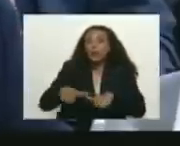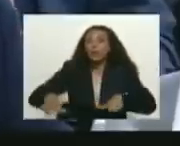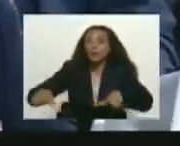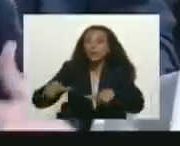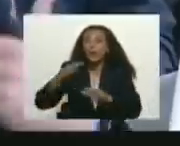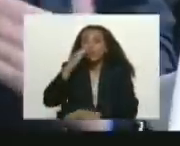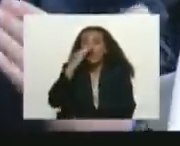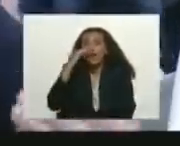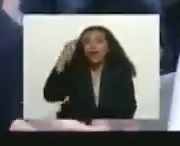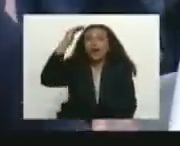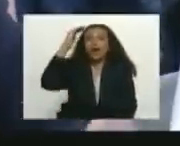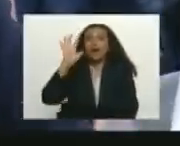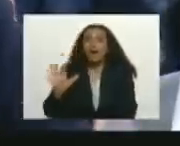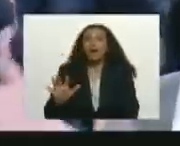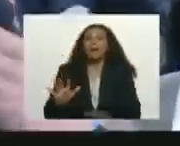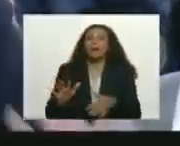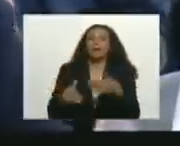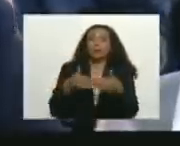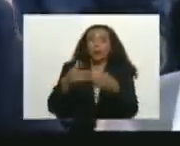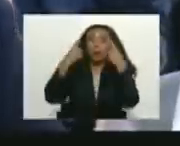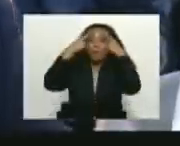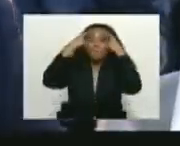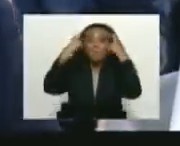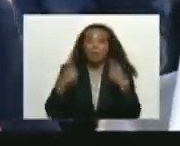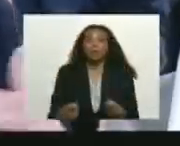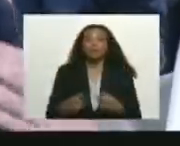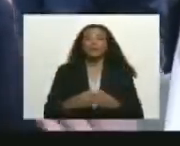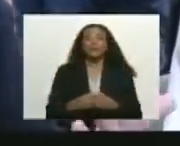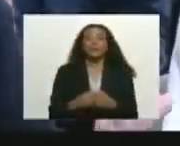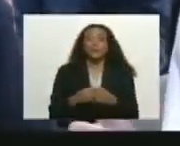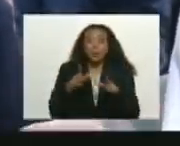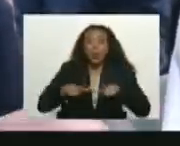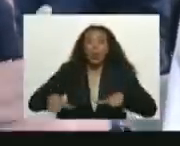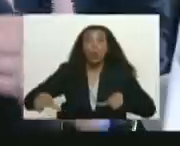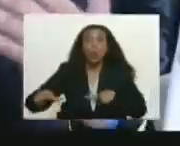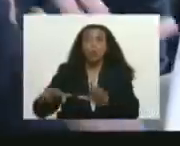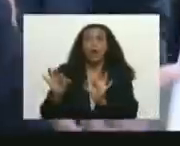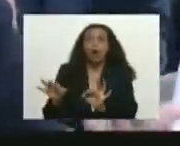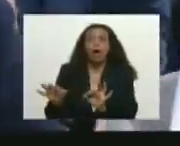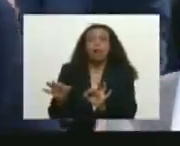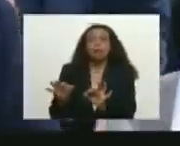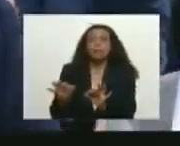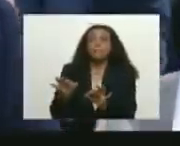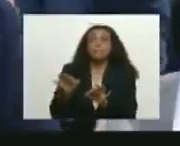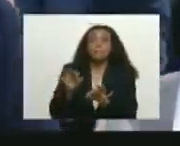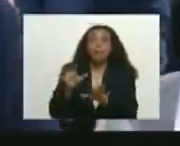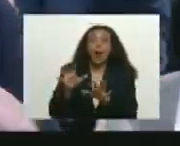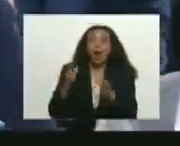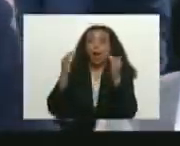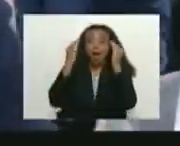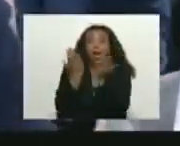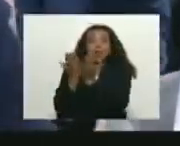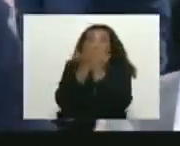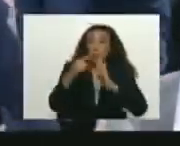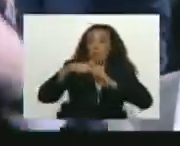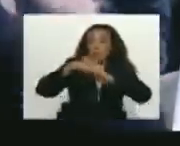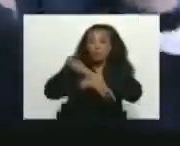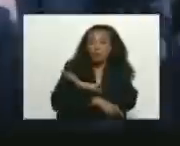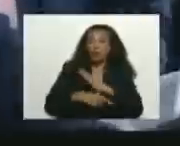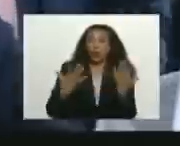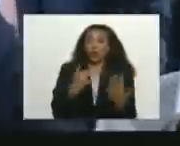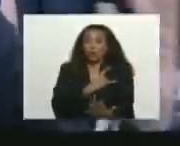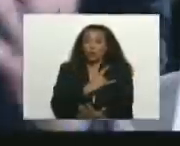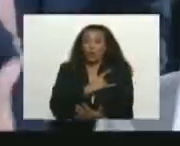espacios, porque son los espacios ya de profesionalización, son los espacios para ir a los estudios superiores, donde vienen los